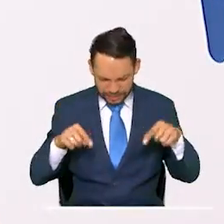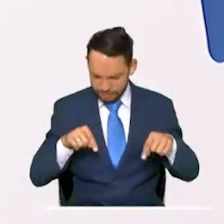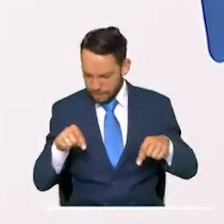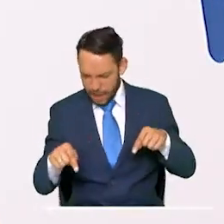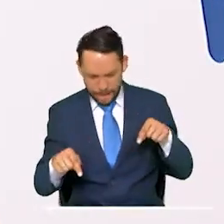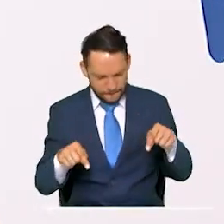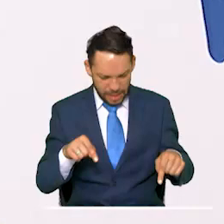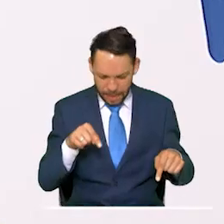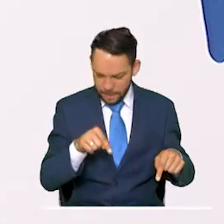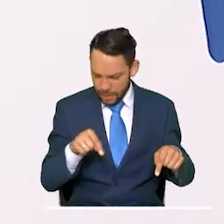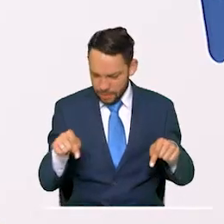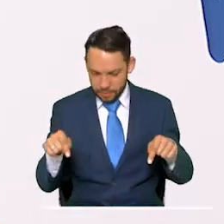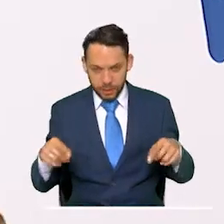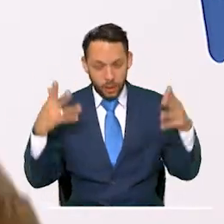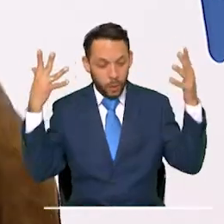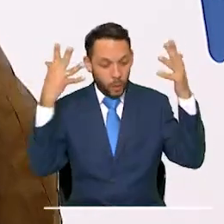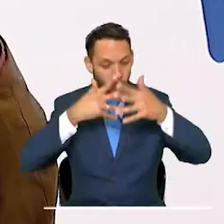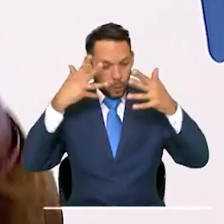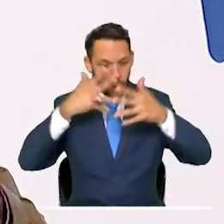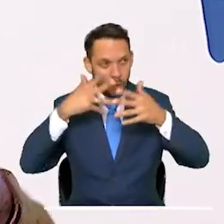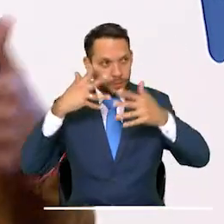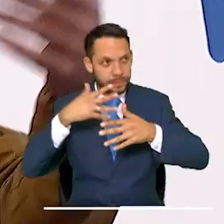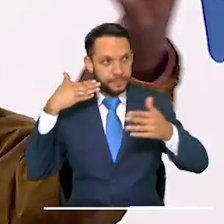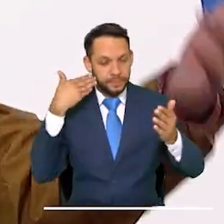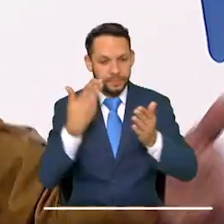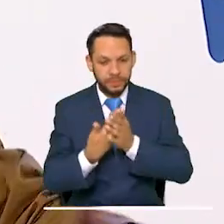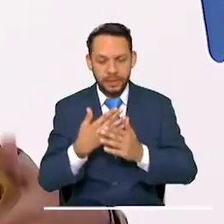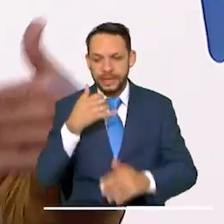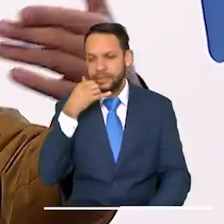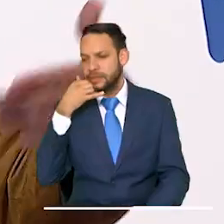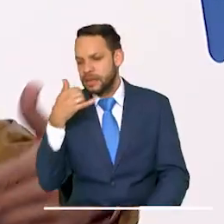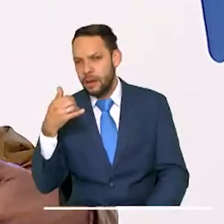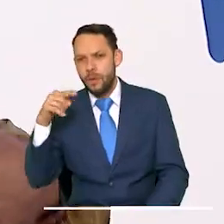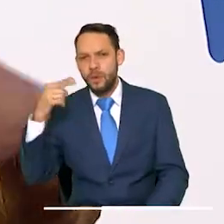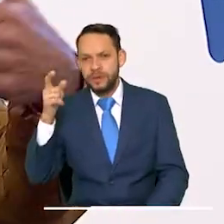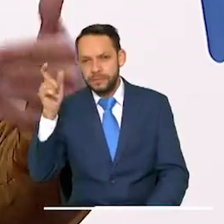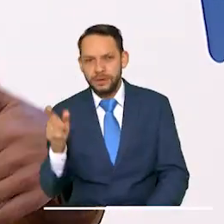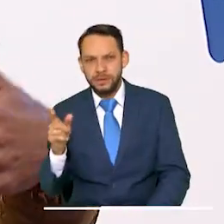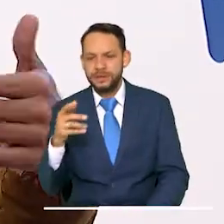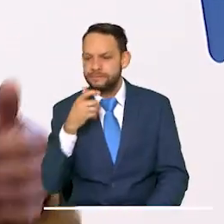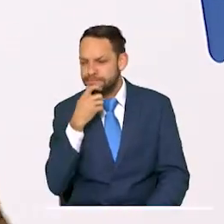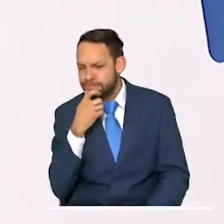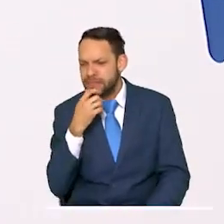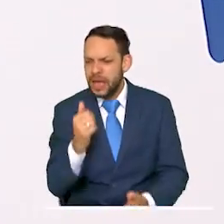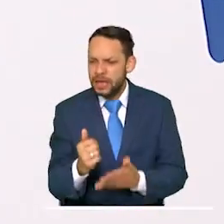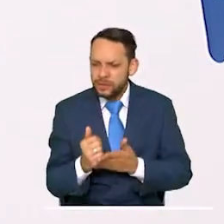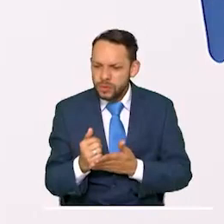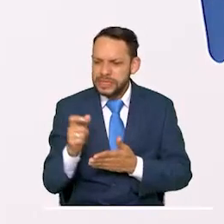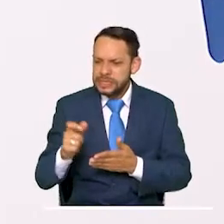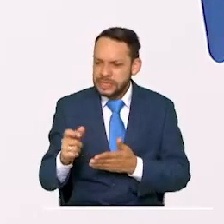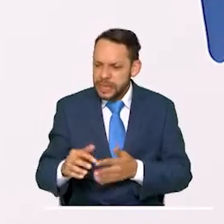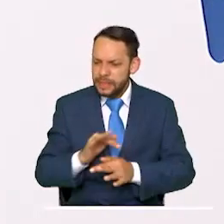tenaz. Bueno, total, logré llamarlos a ellos, llamé a una persona que me cuidaba y tal.